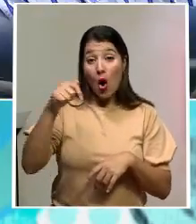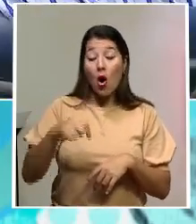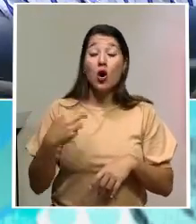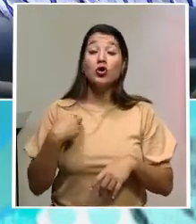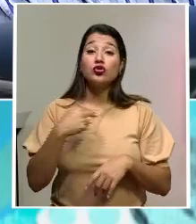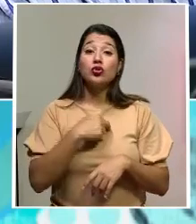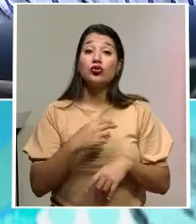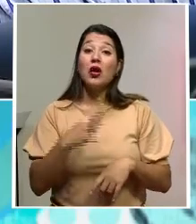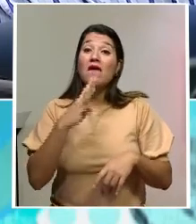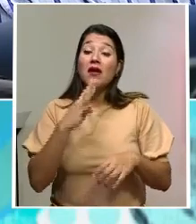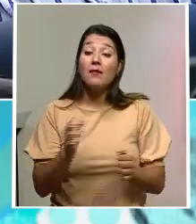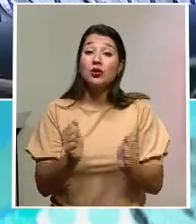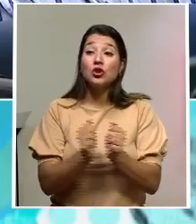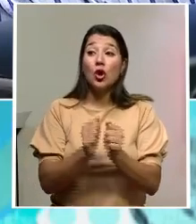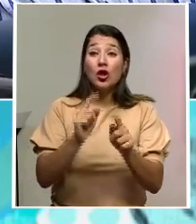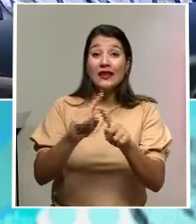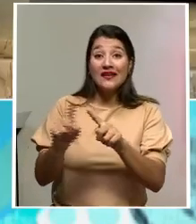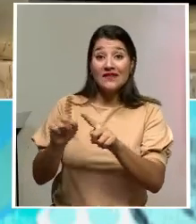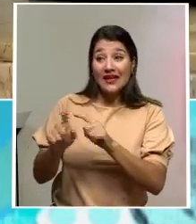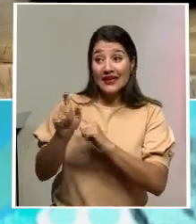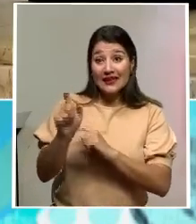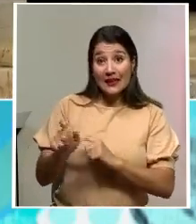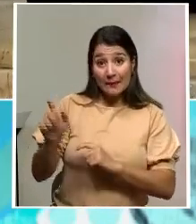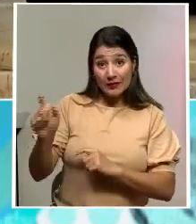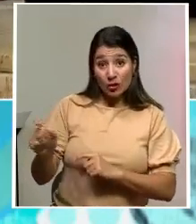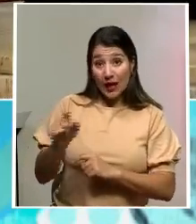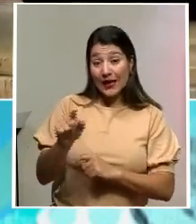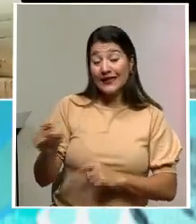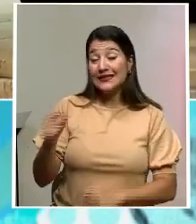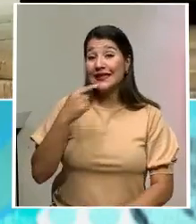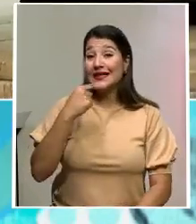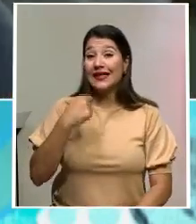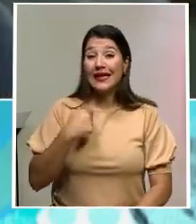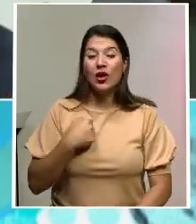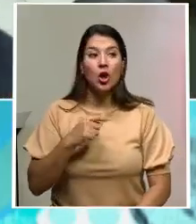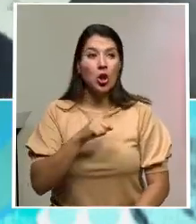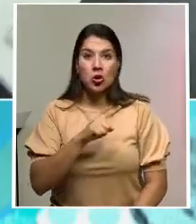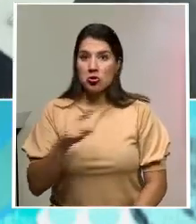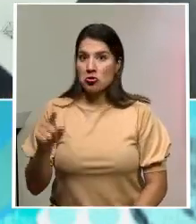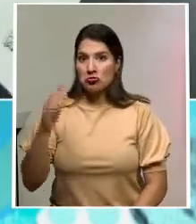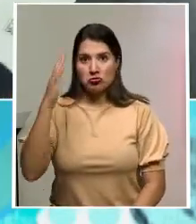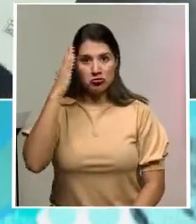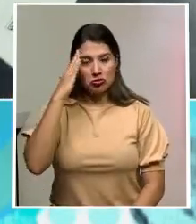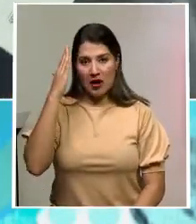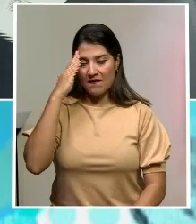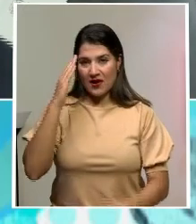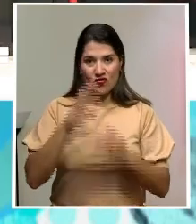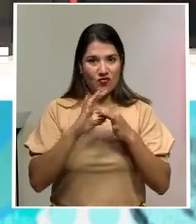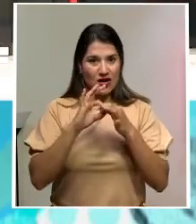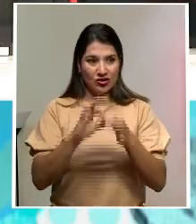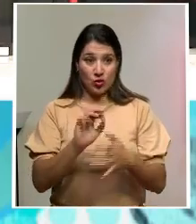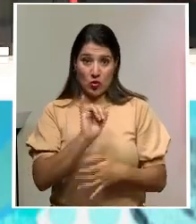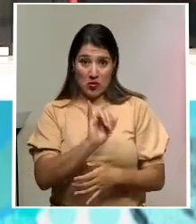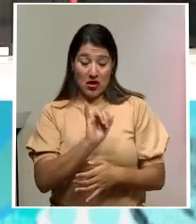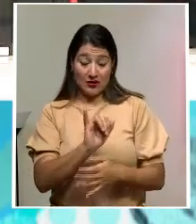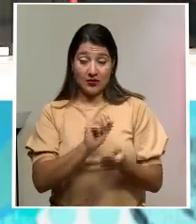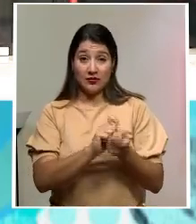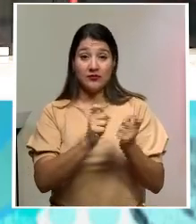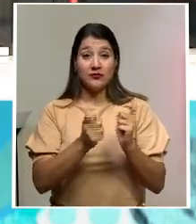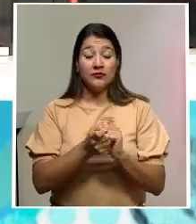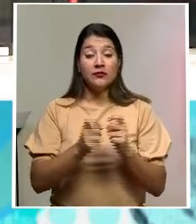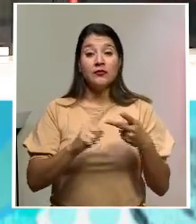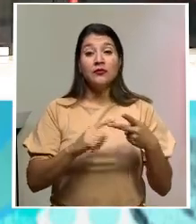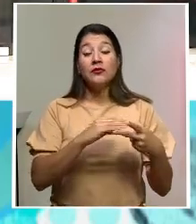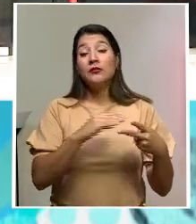algunas personas. Hay quienes nos indicaron que no tenían conocimiento alguno sobre esta información, mientras